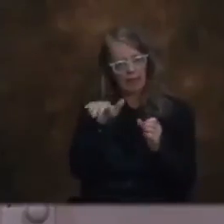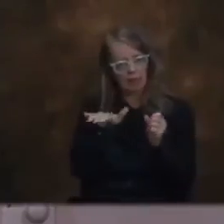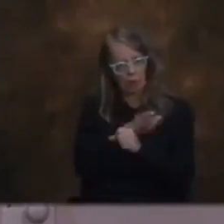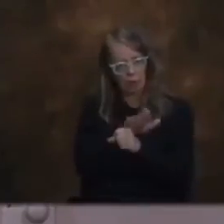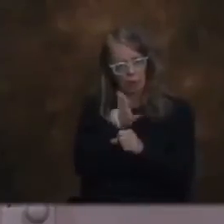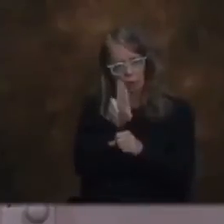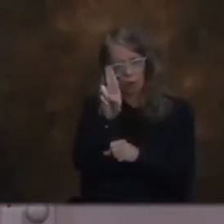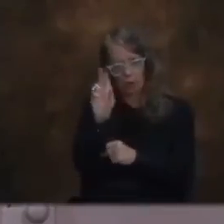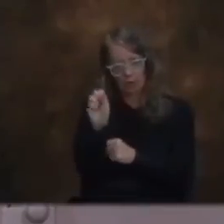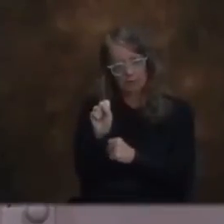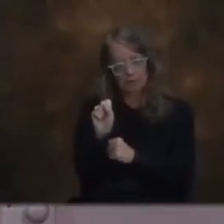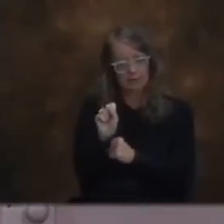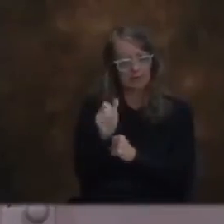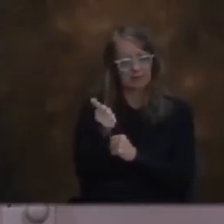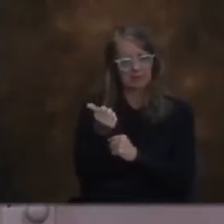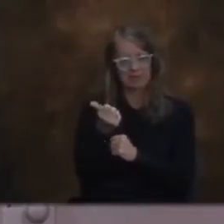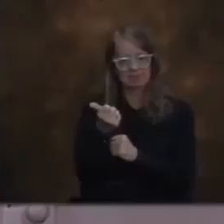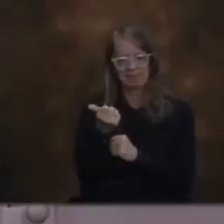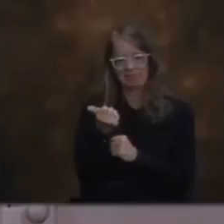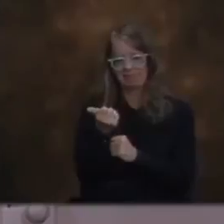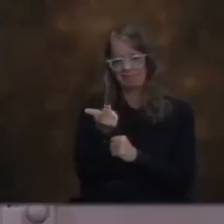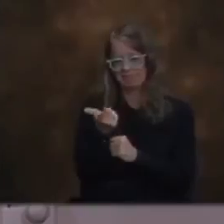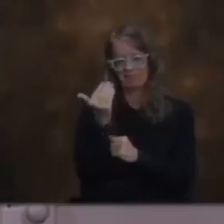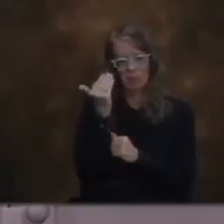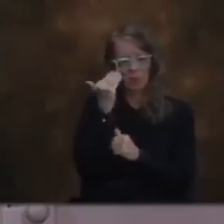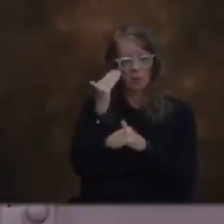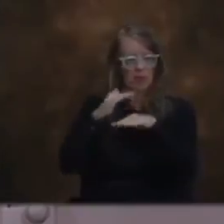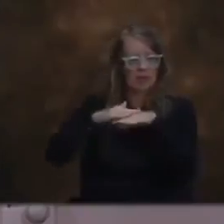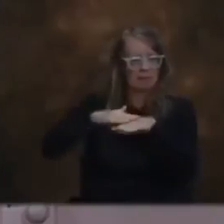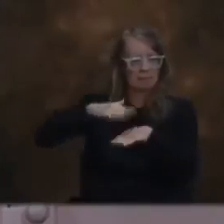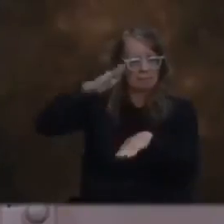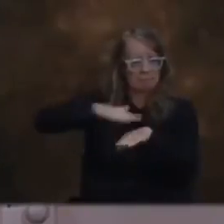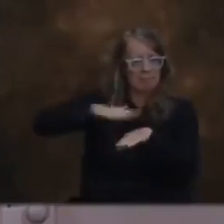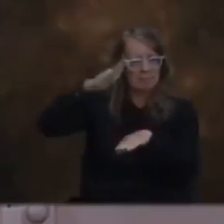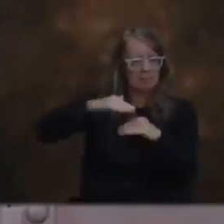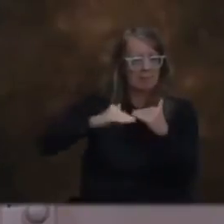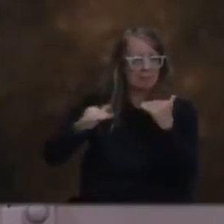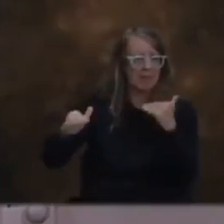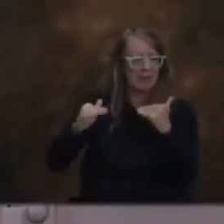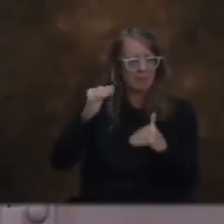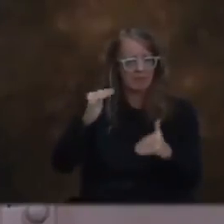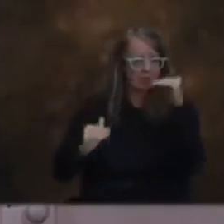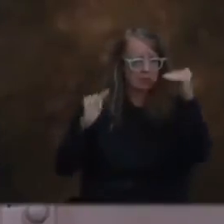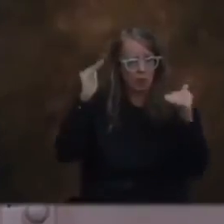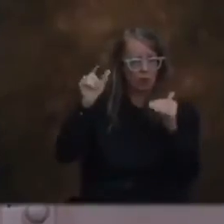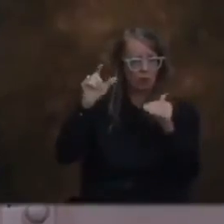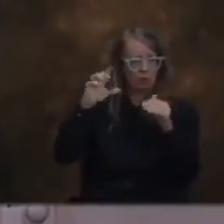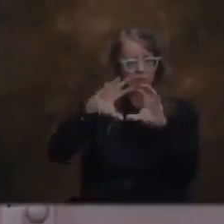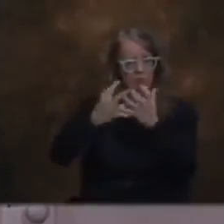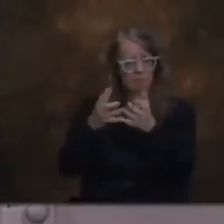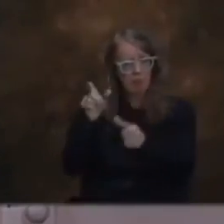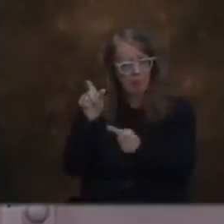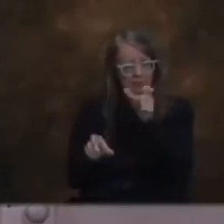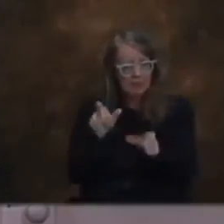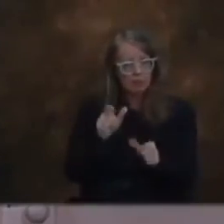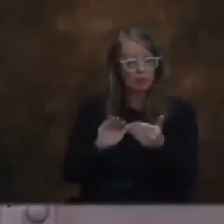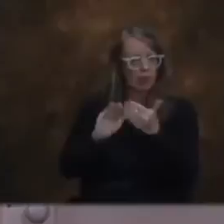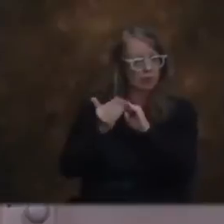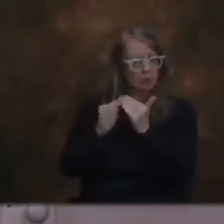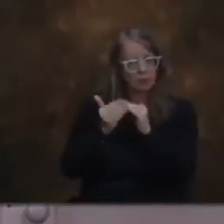de población adulta que se ha vacunado en la comunidad que que han visto que es necesario para